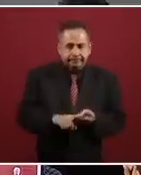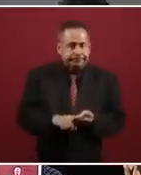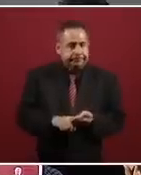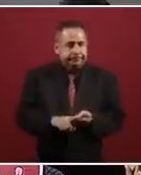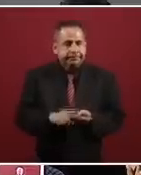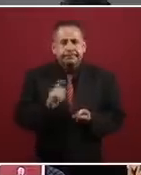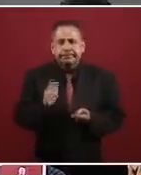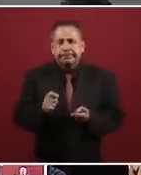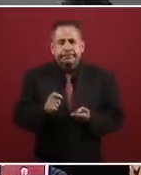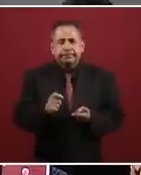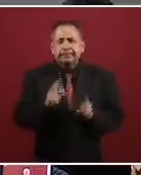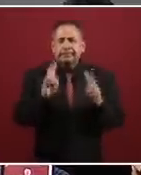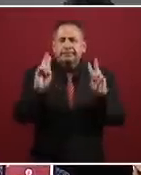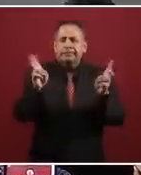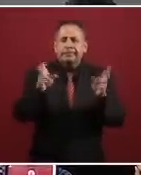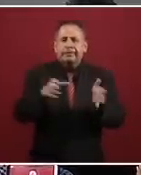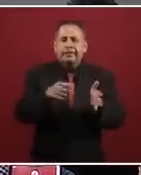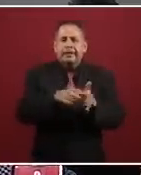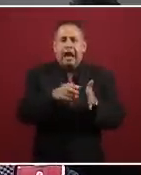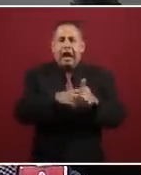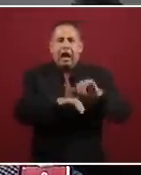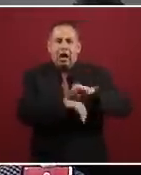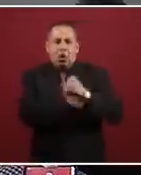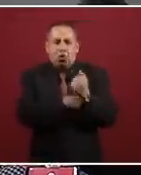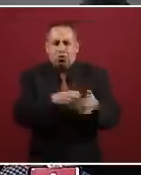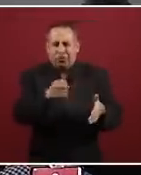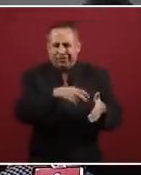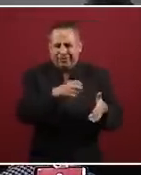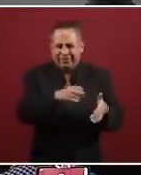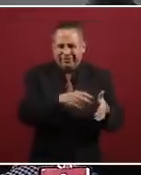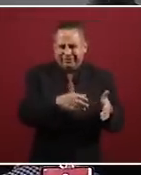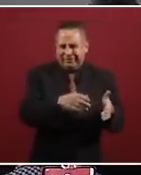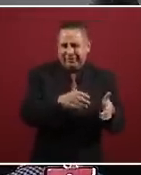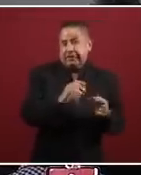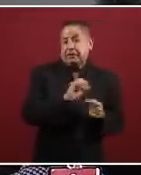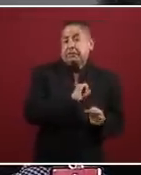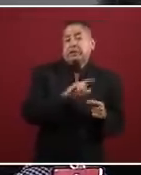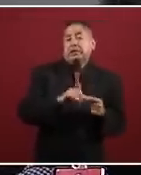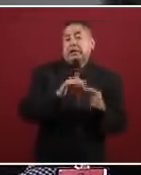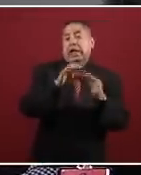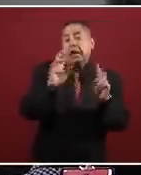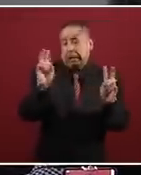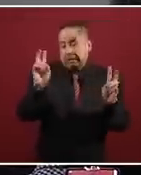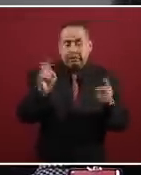y en la caja de ahorro especial,